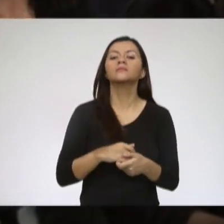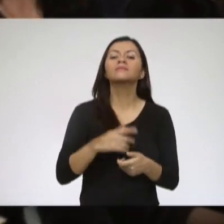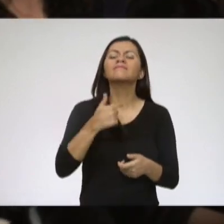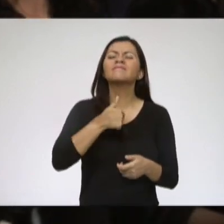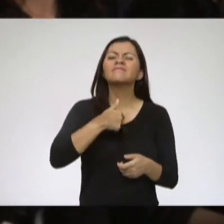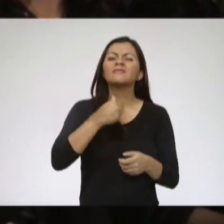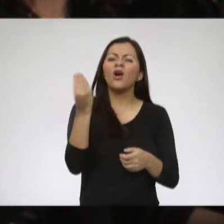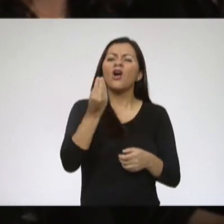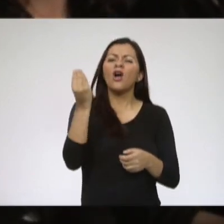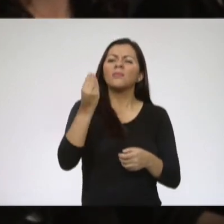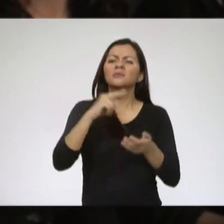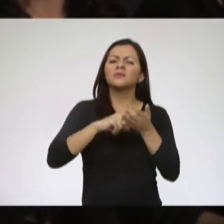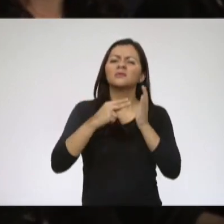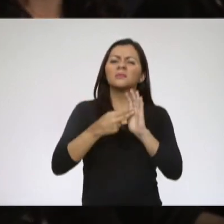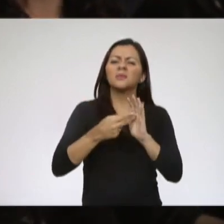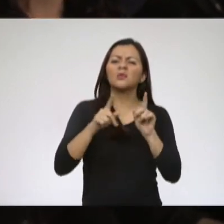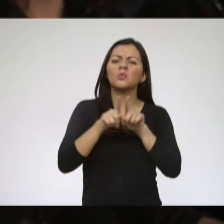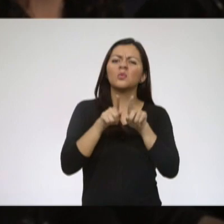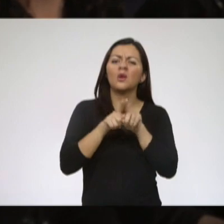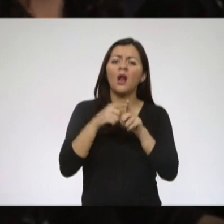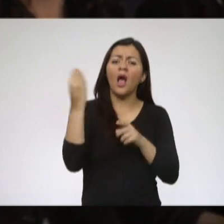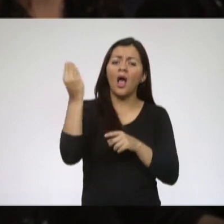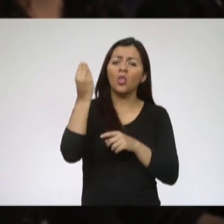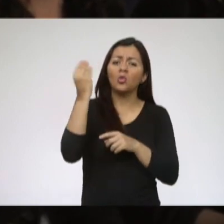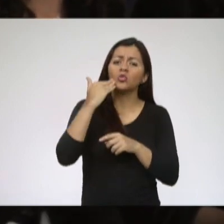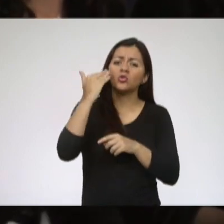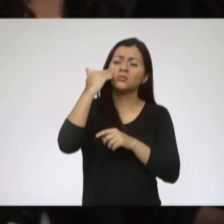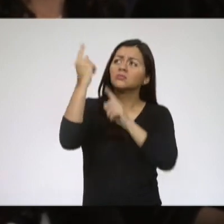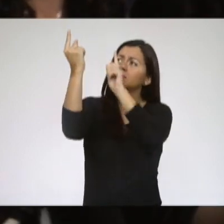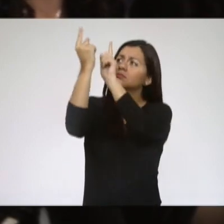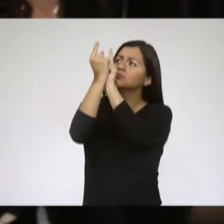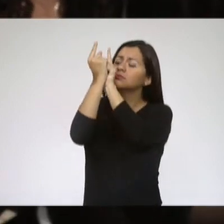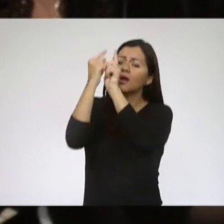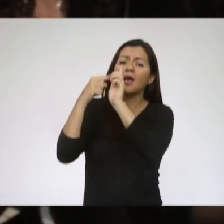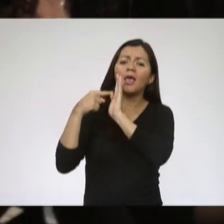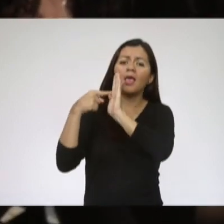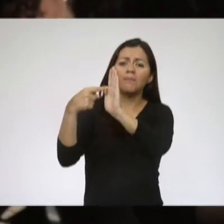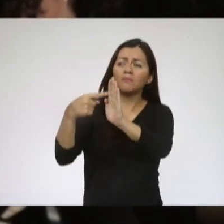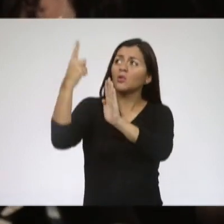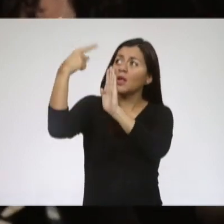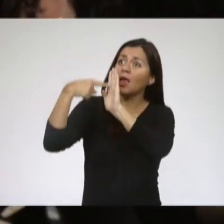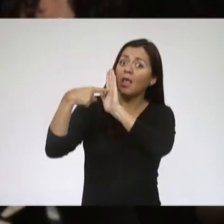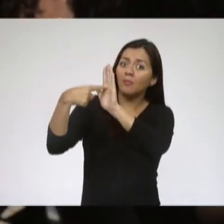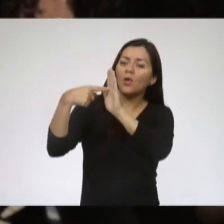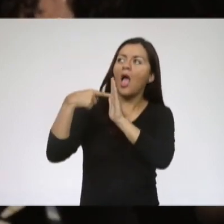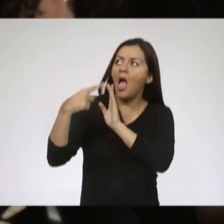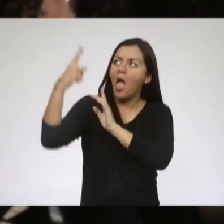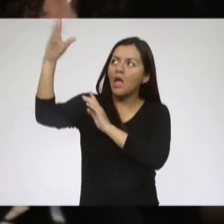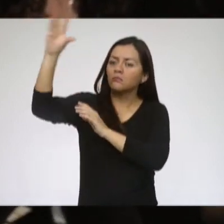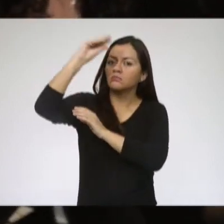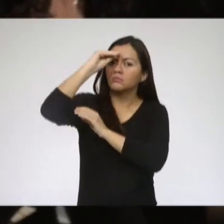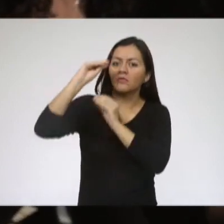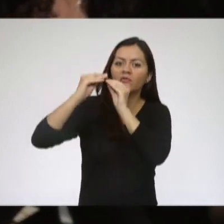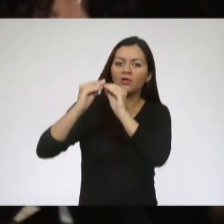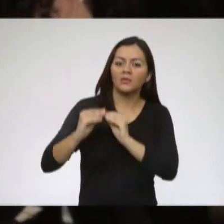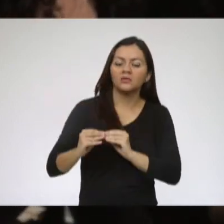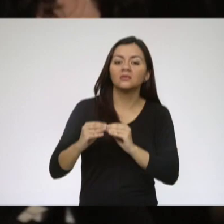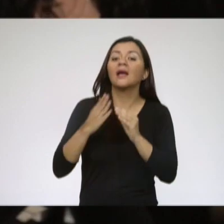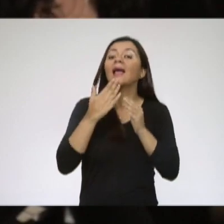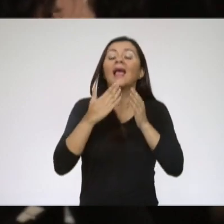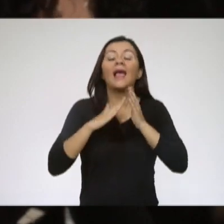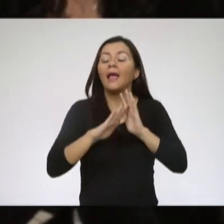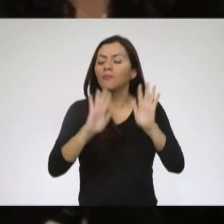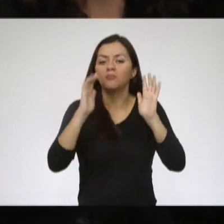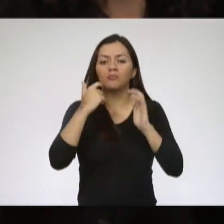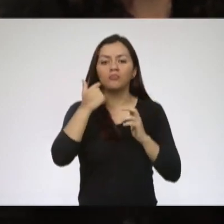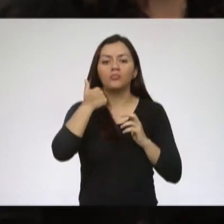qué? Porque ellos son nuestros formadores, porque ellos son los que nos enseñan a nosotros. Eso es lo que cuida. Si nosotros